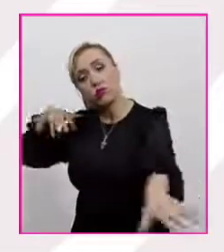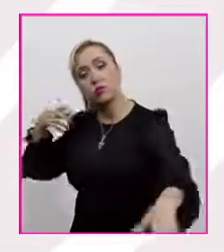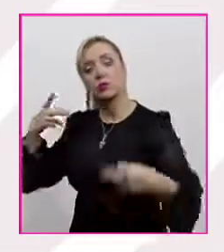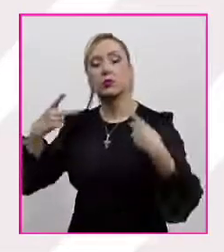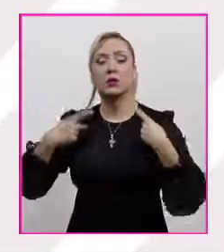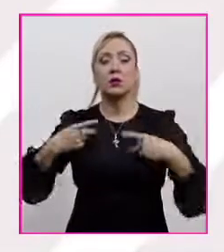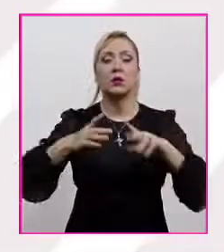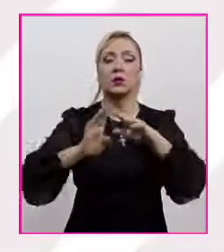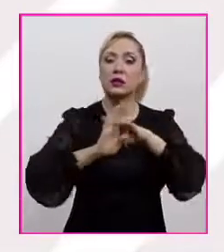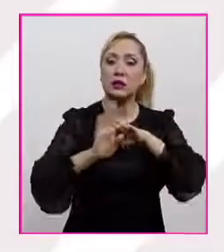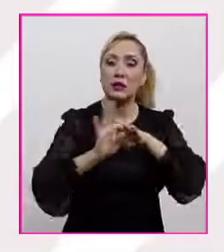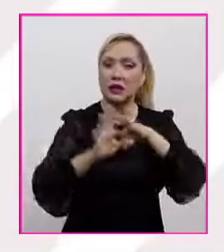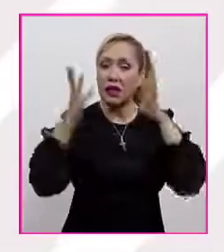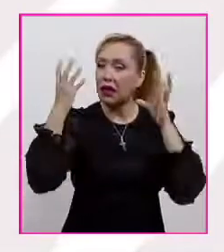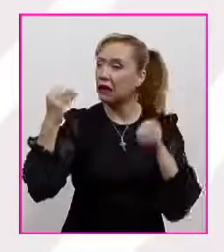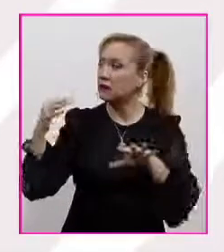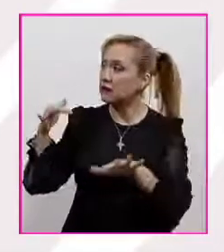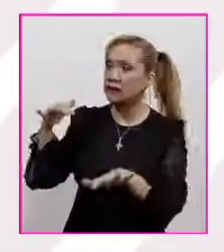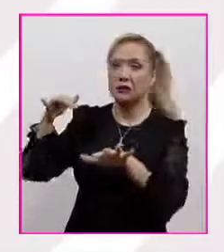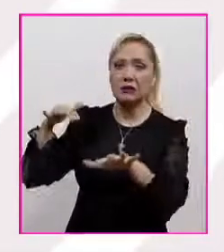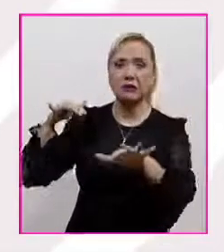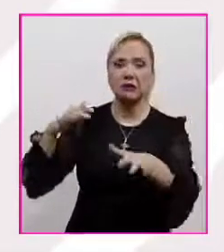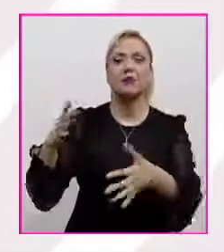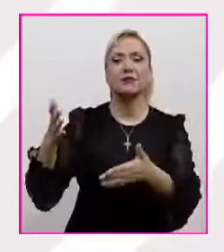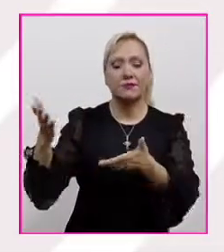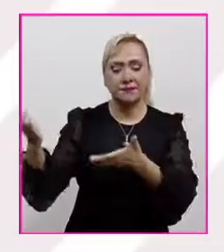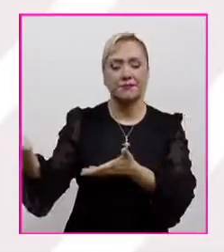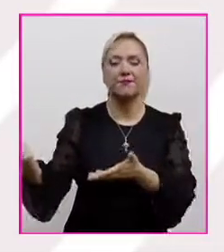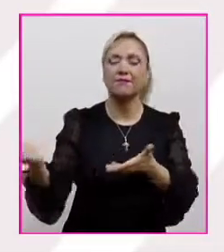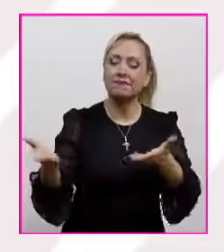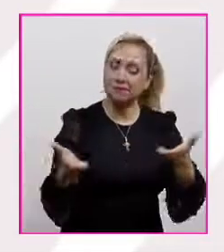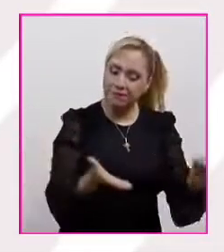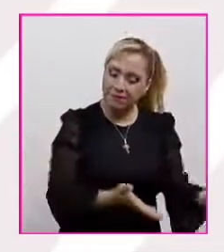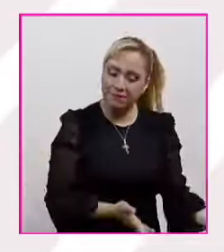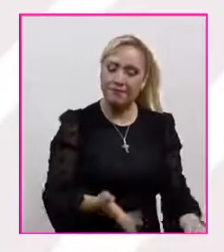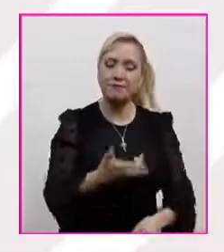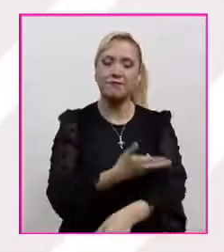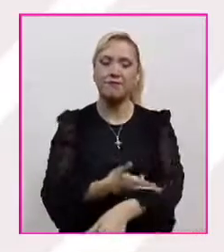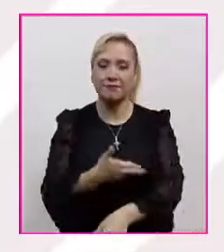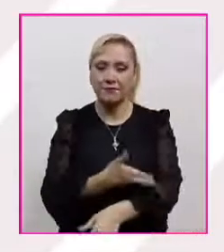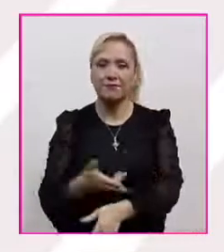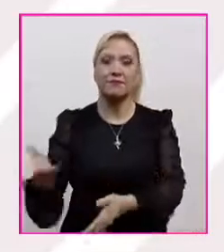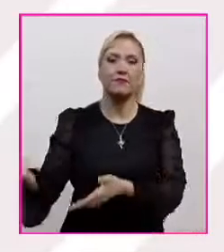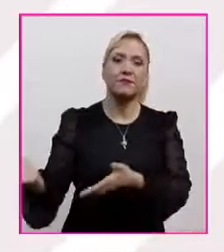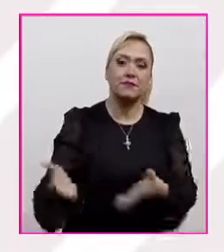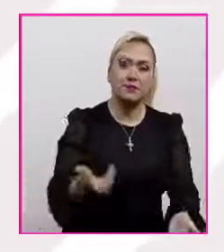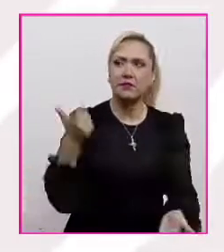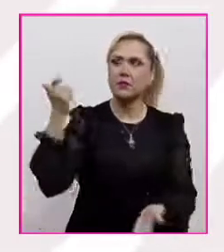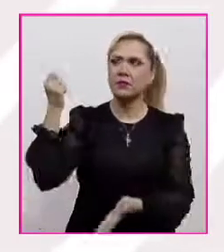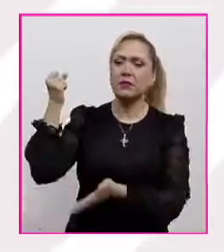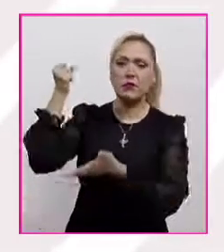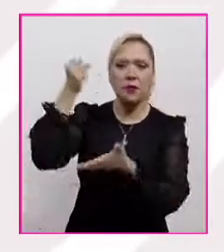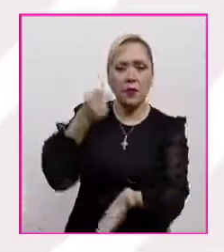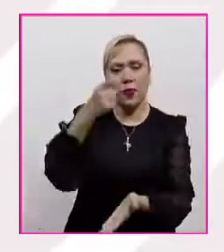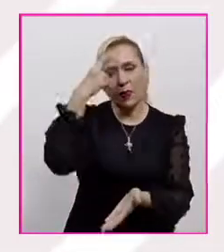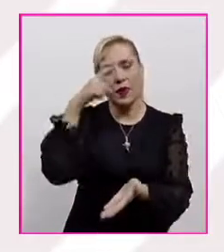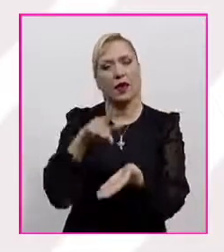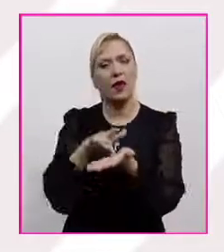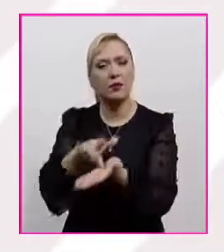migrantes, de las llamadas caravanas, que nos ha permitido incluso destinar recursos públicos a ese tipo